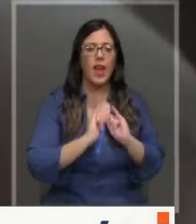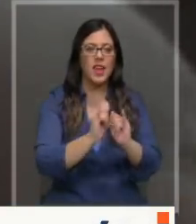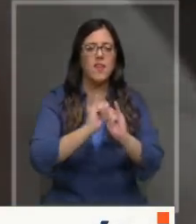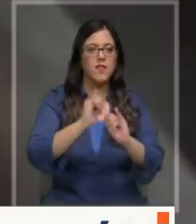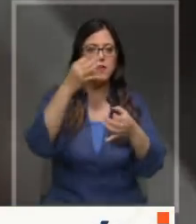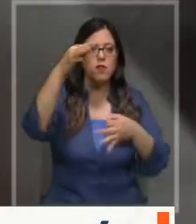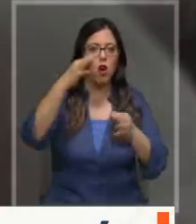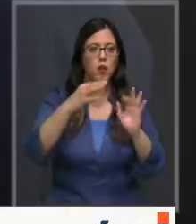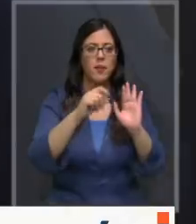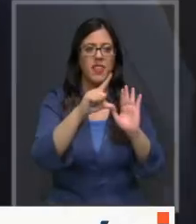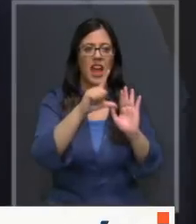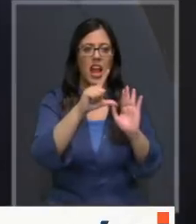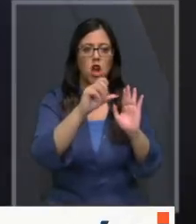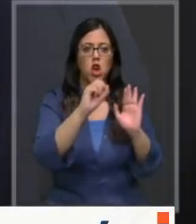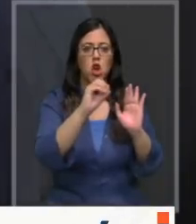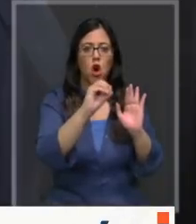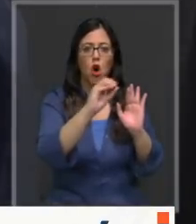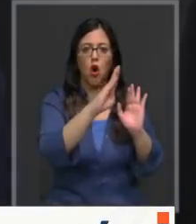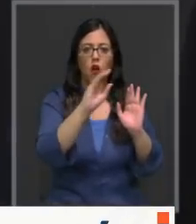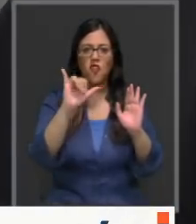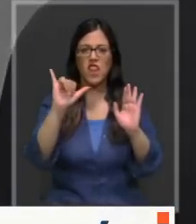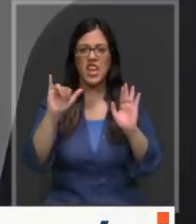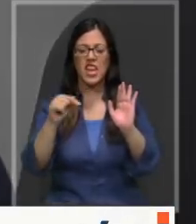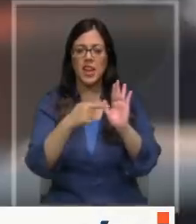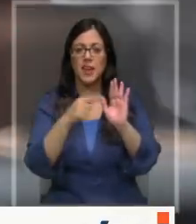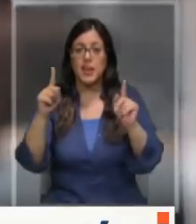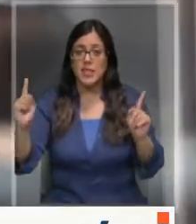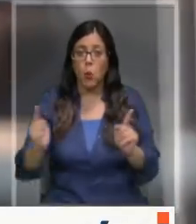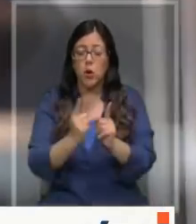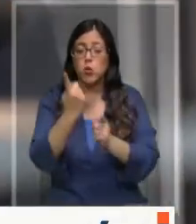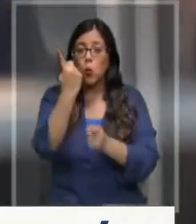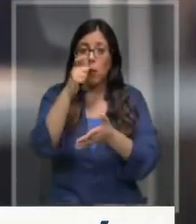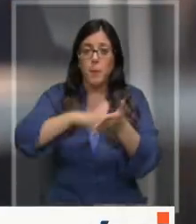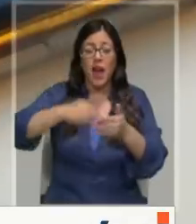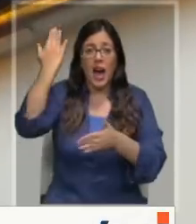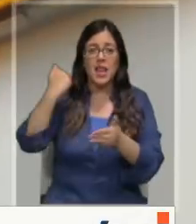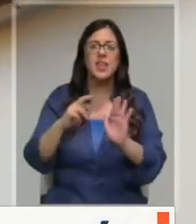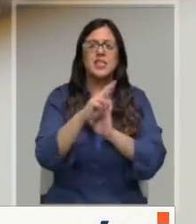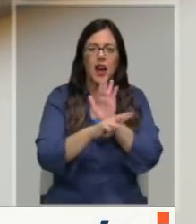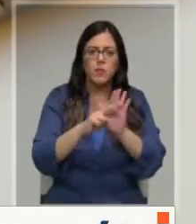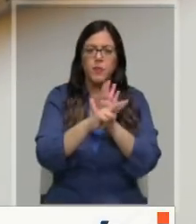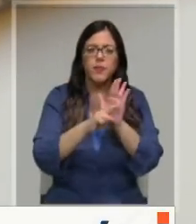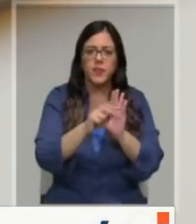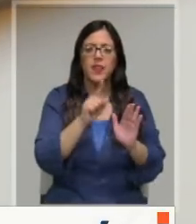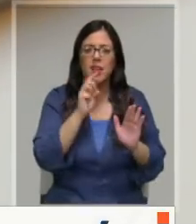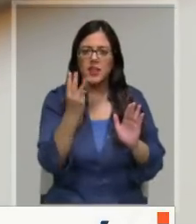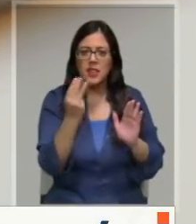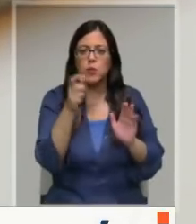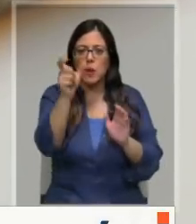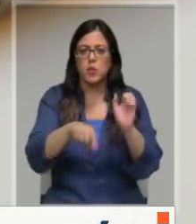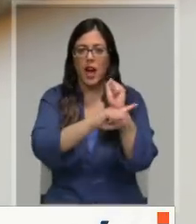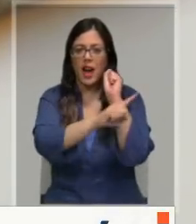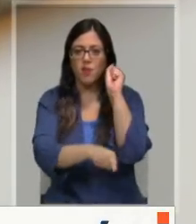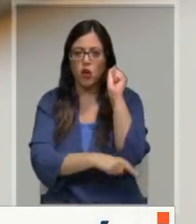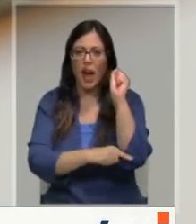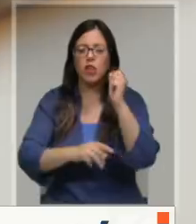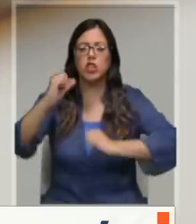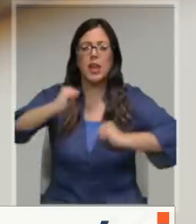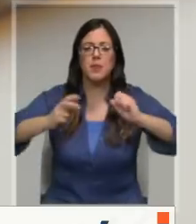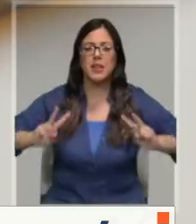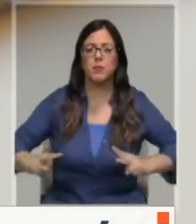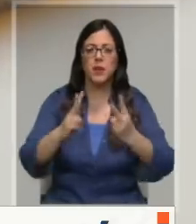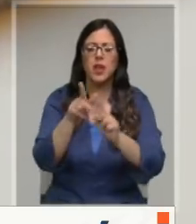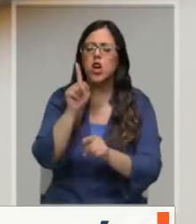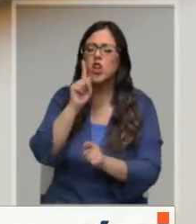registros de lobby. Encuentro que hace más de un mes había sido reconocido reportaje Tele 13 por un abogado de la inmobiliaria. ¿Con qué personas